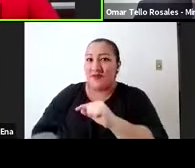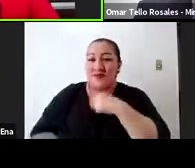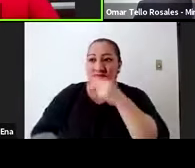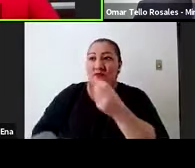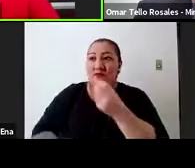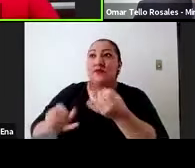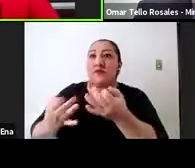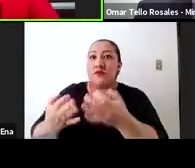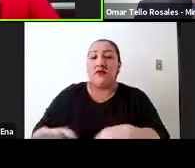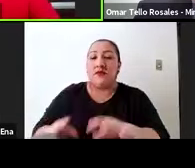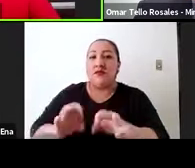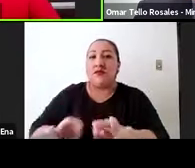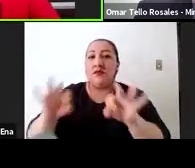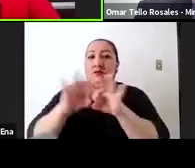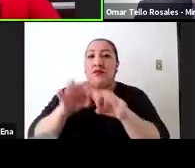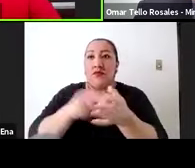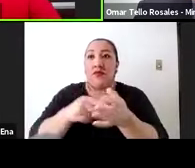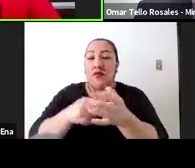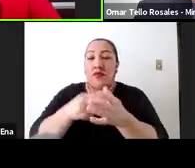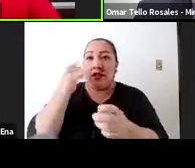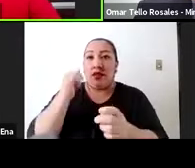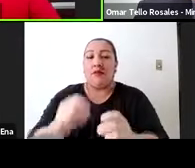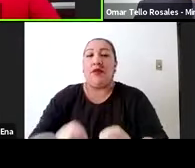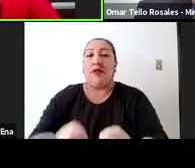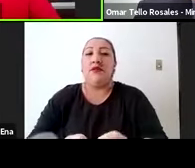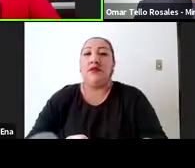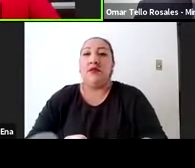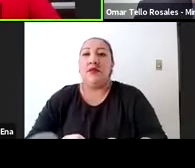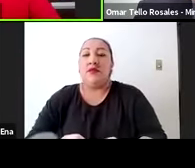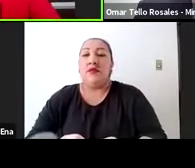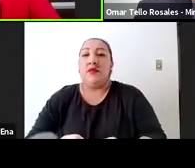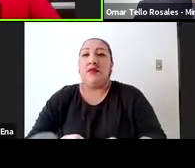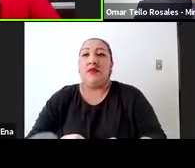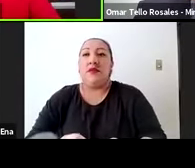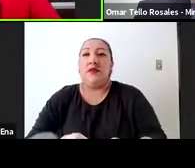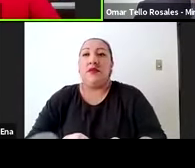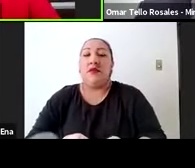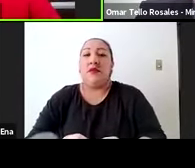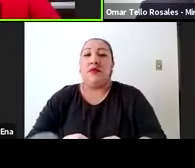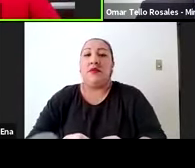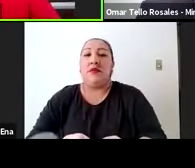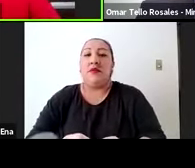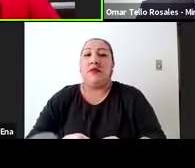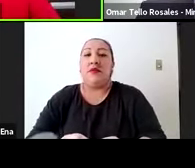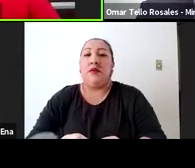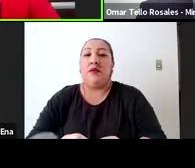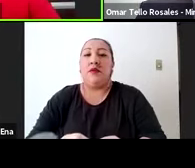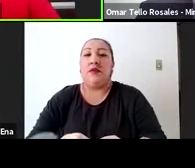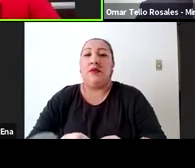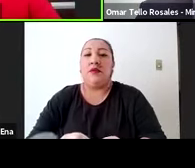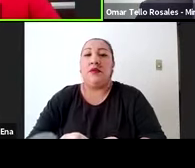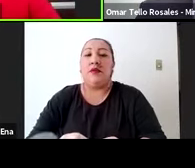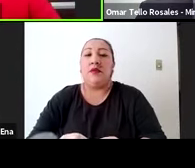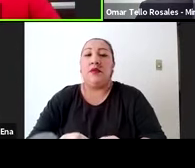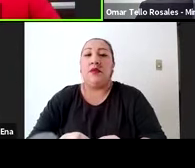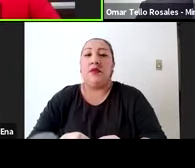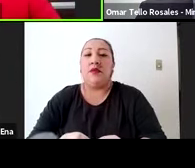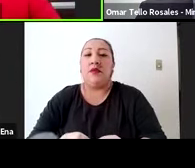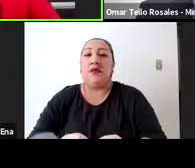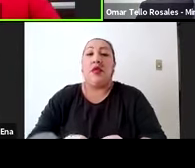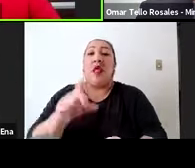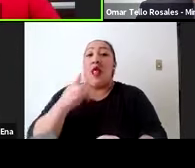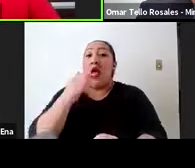relevante va a ser que en este contexto se pueda promover a la brevedad posible la aprobación